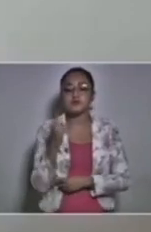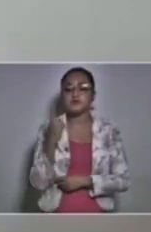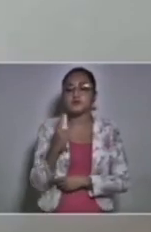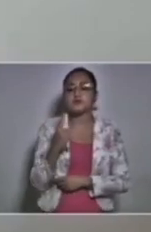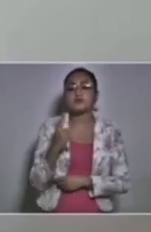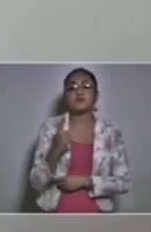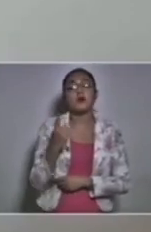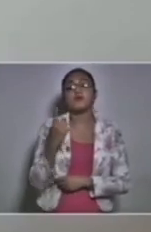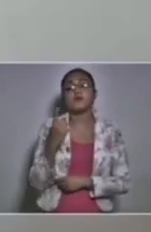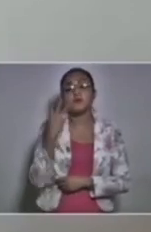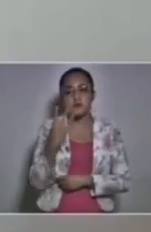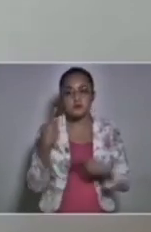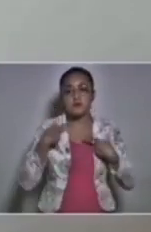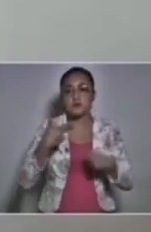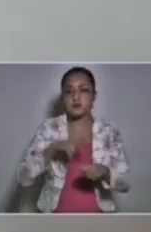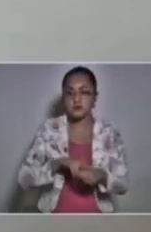14 pacientes